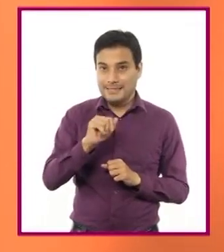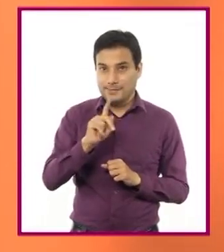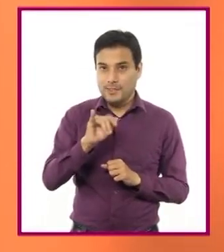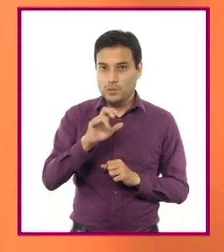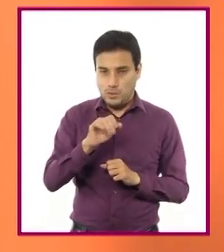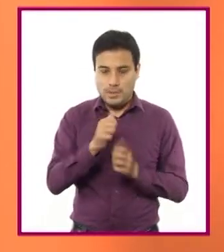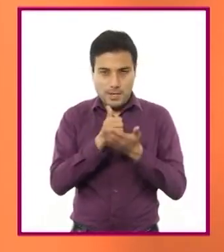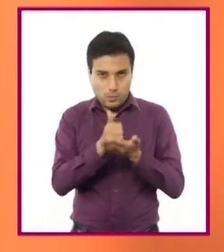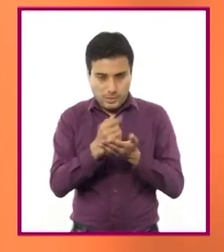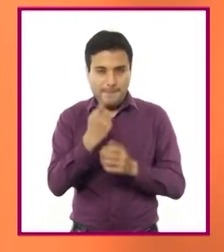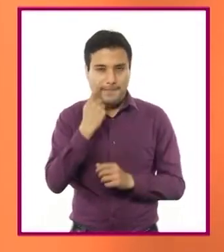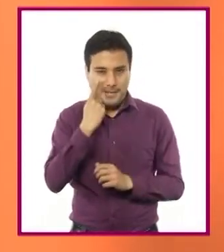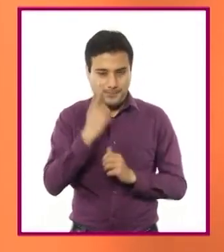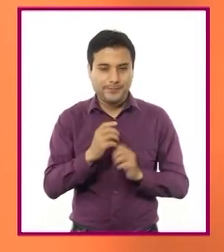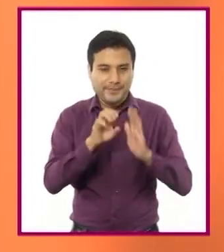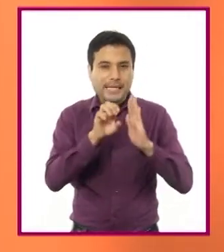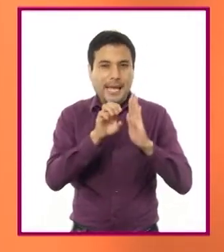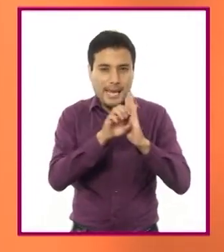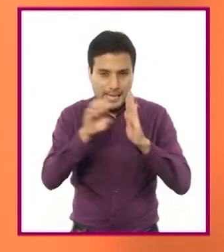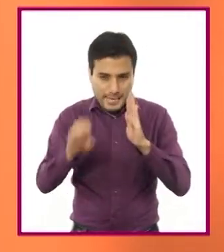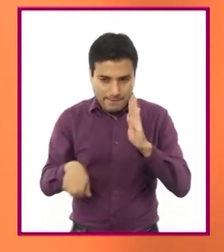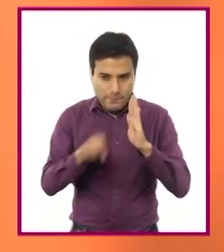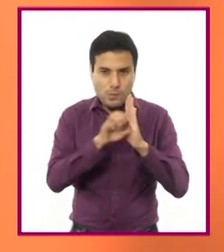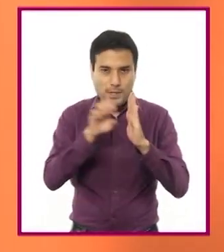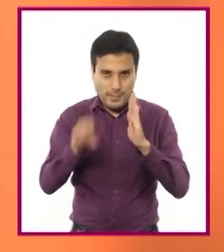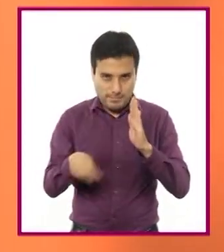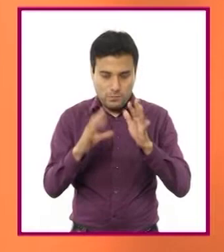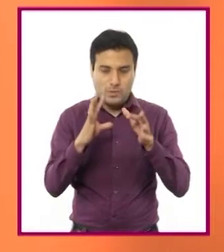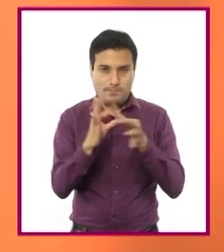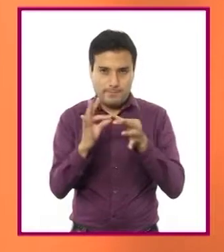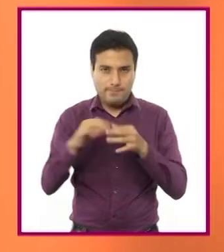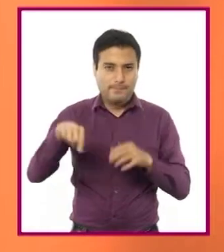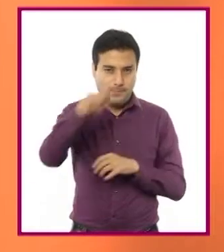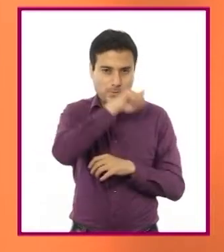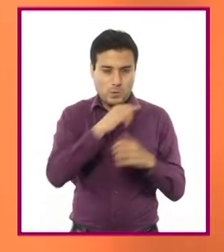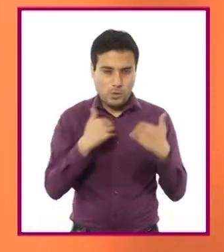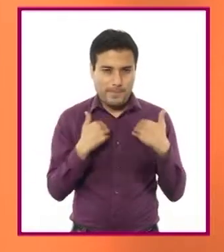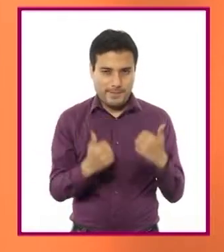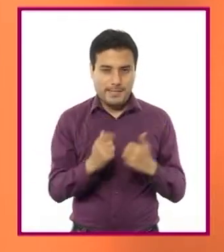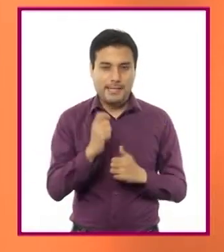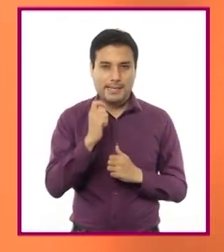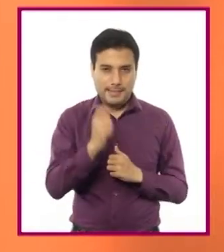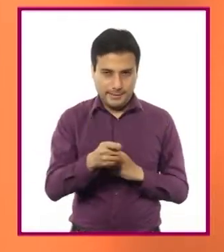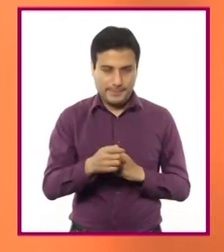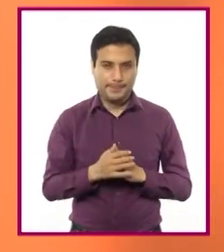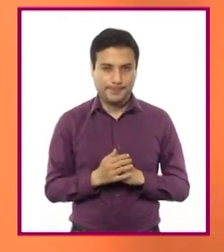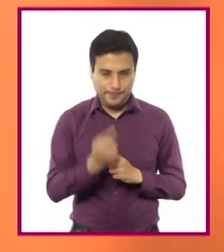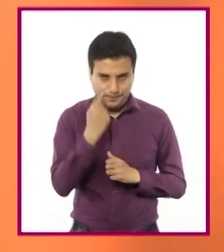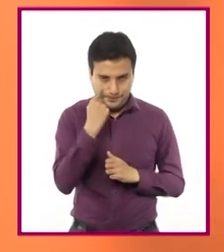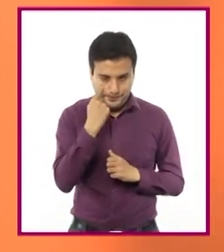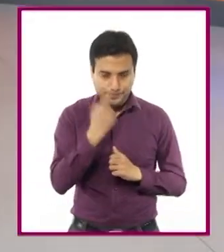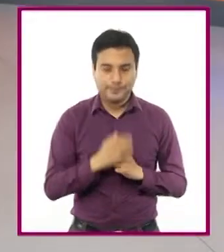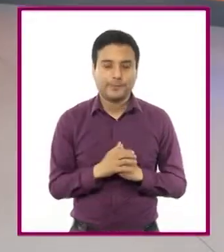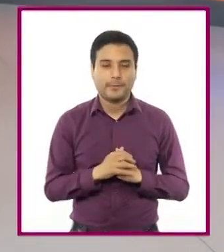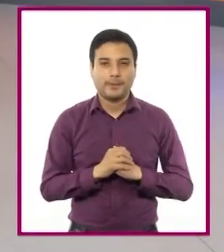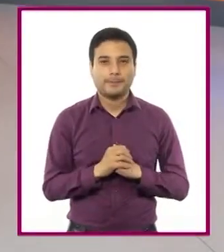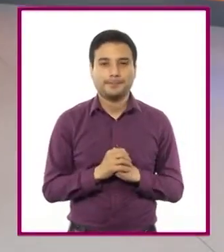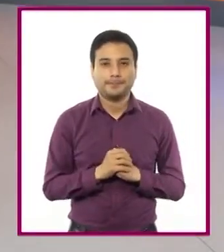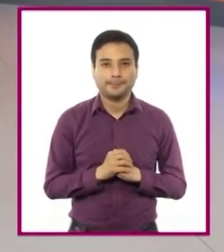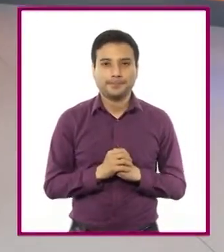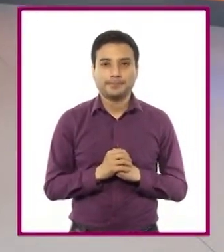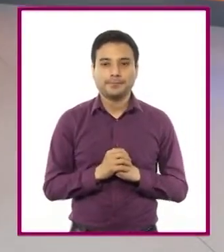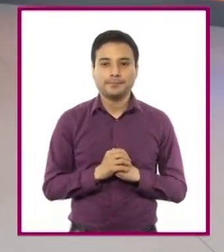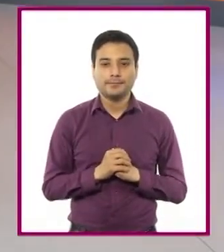Analicemos diversas situaciones e identificaremos las medidas de dispersión que corresponden a las siguientes definiciones.